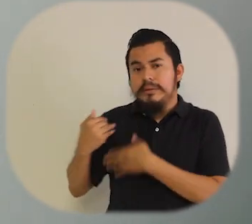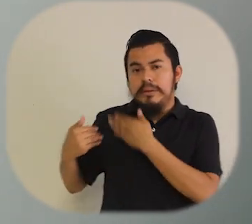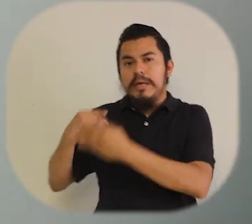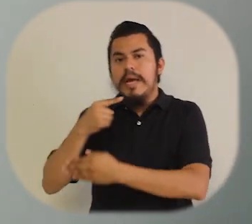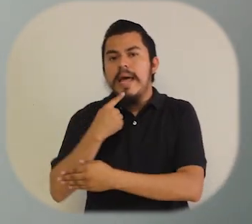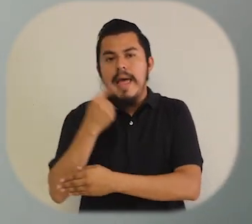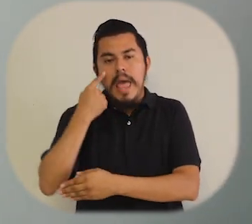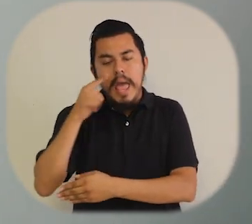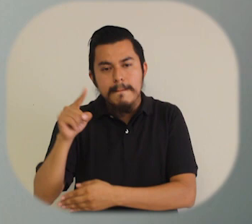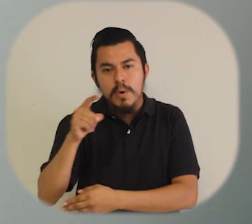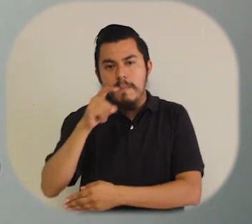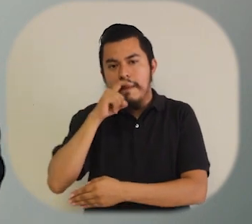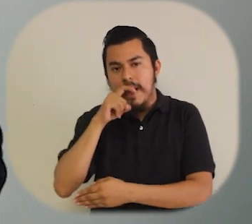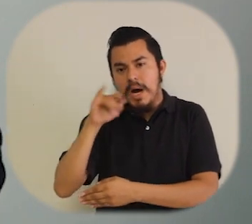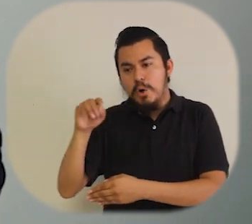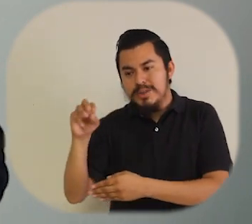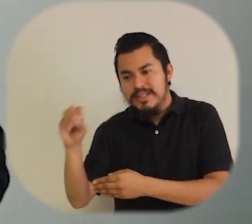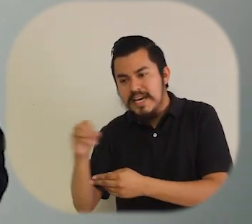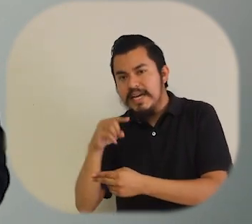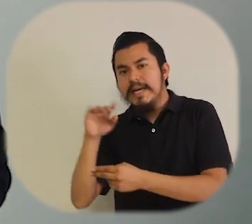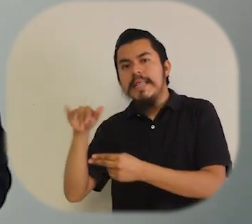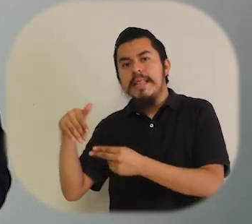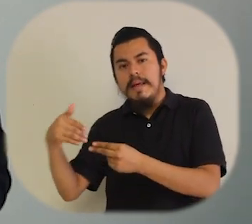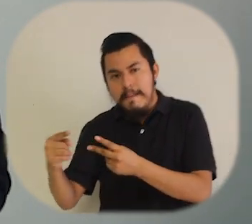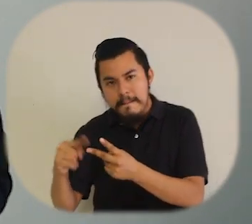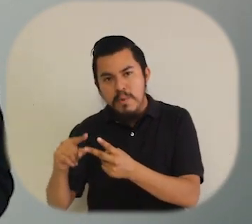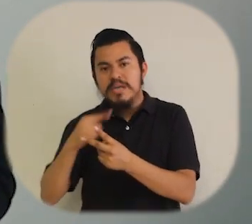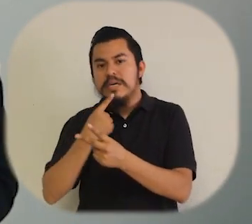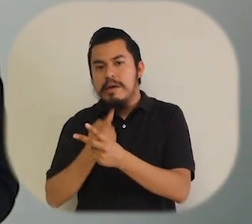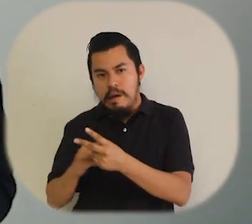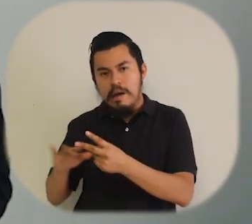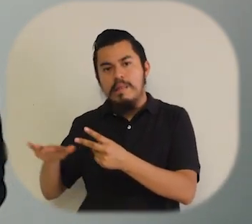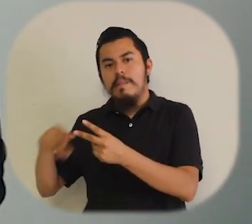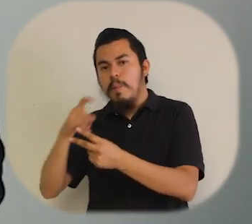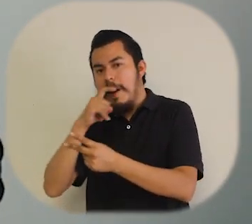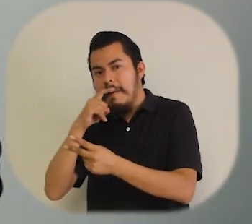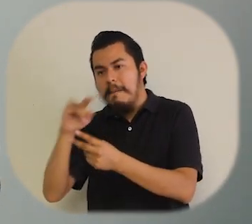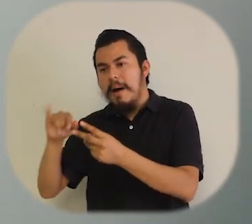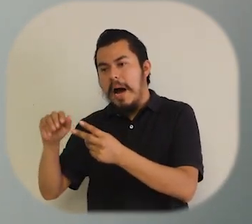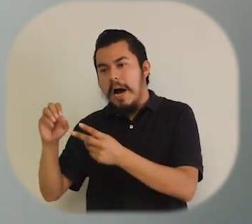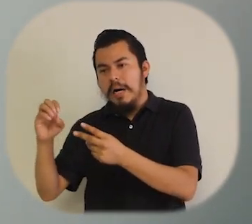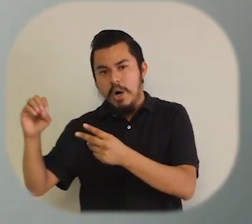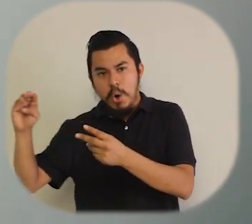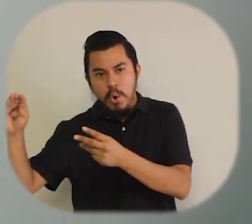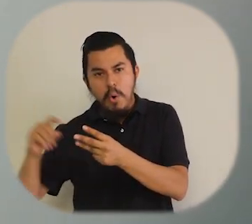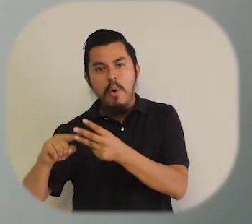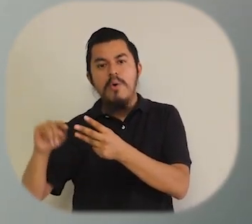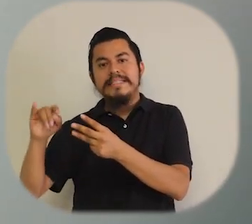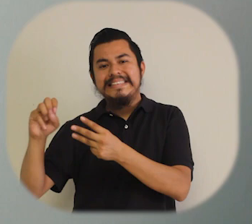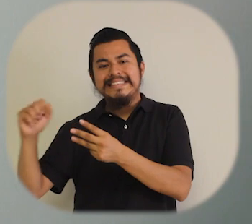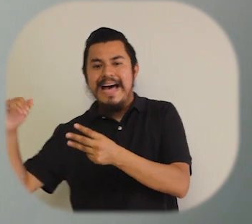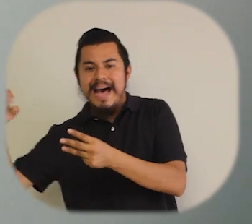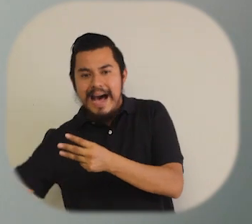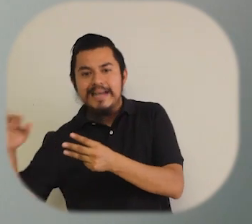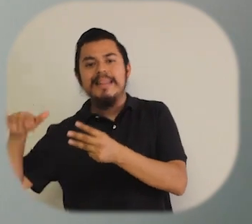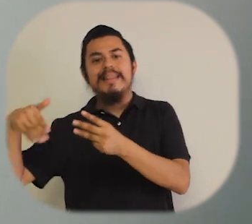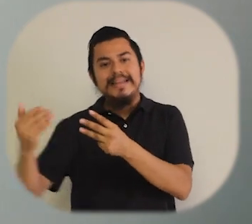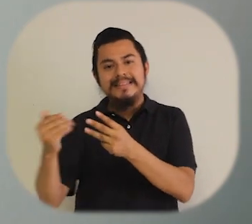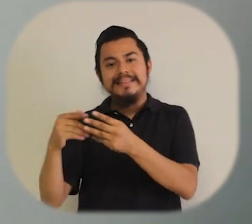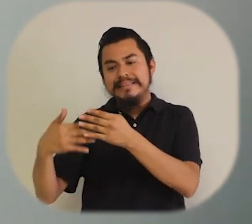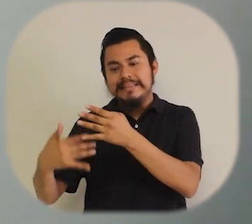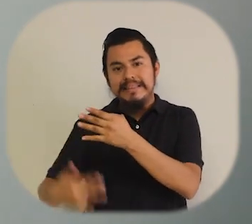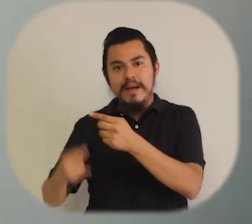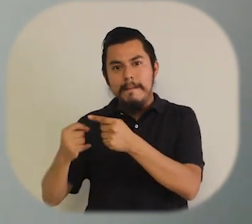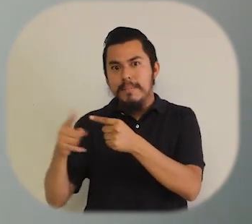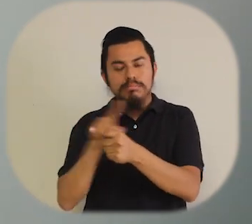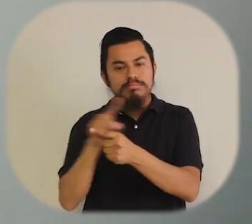padre de José era quién, y luego quién, y luego quién. Y entonces después el padre de Jacob era Isaac, y el de Isaac era Jacob, y así.